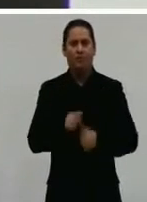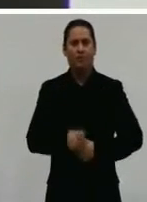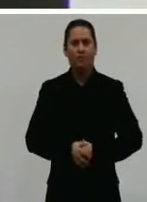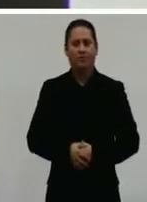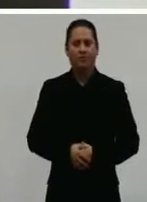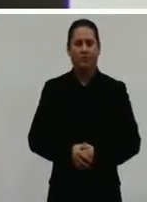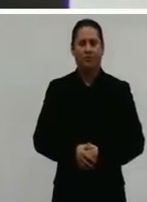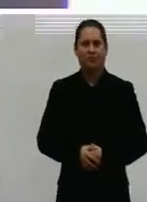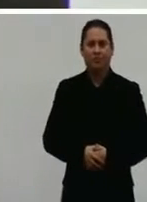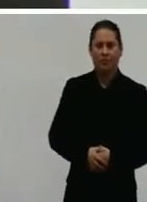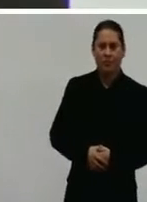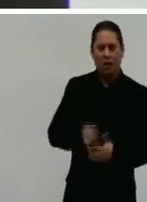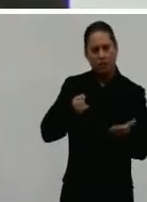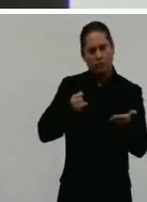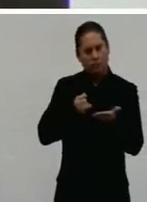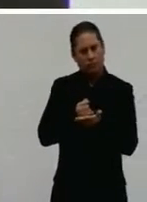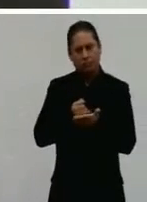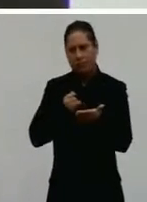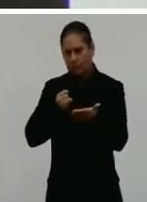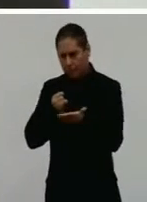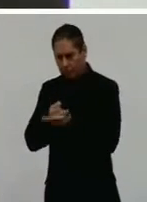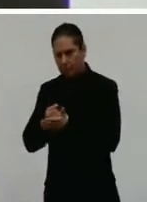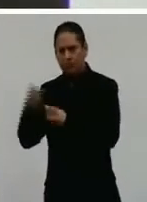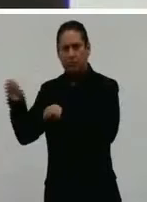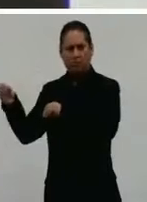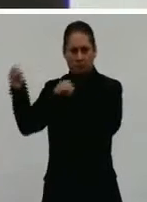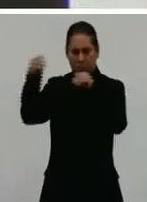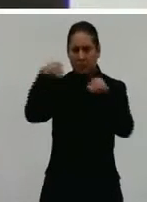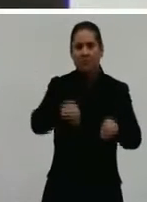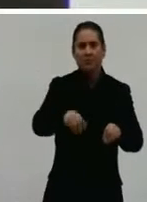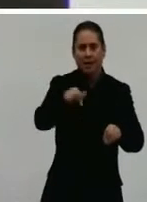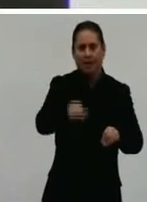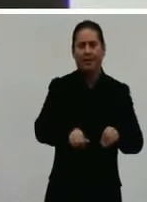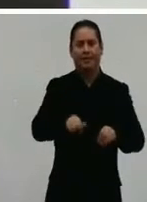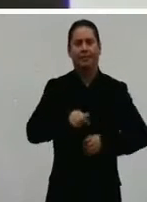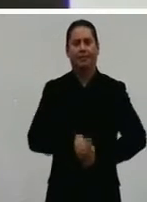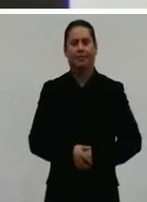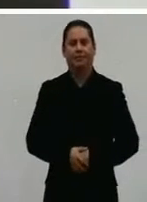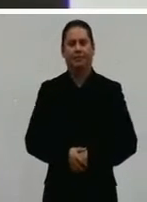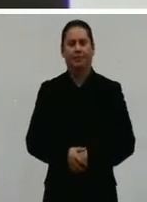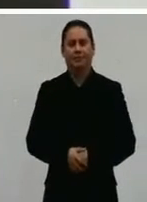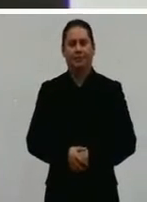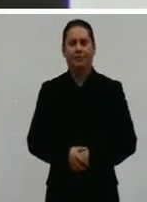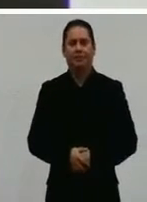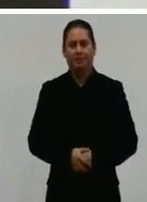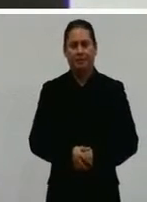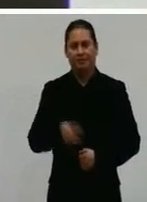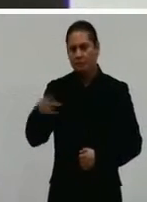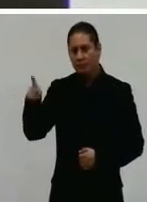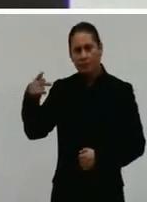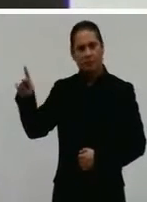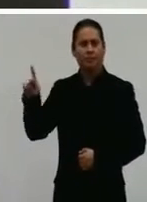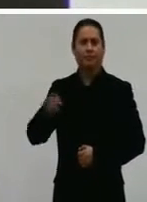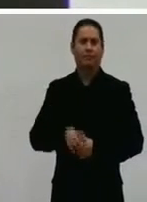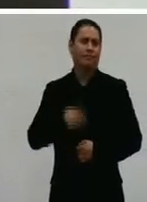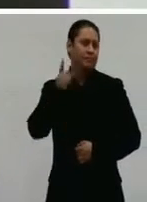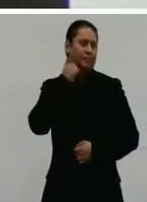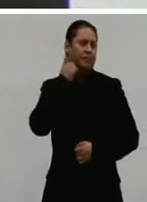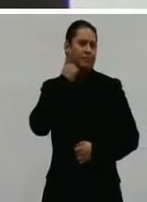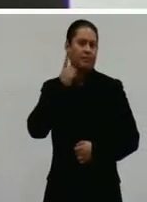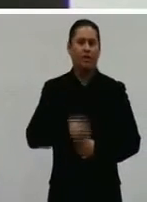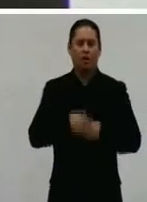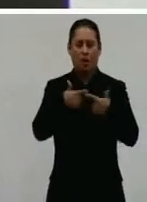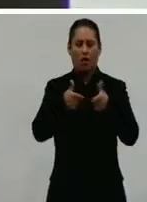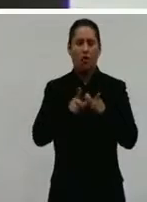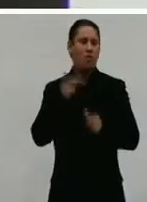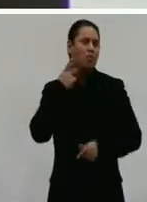cuya decisión nos trajo a todos hasta aquí en lo particular los diputados de nuestro